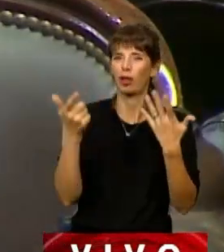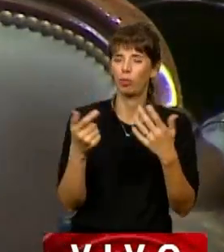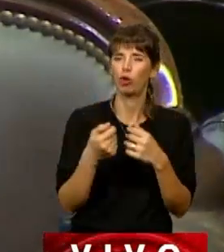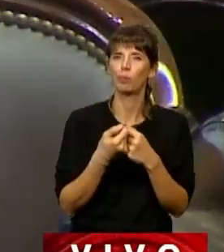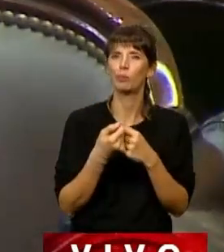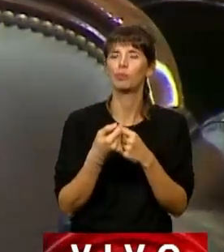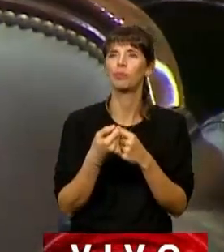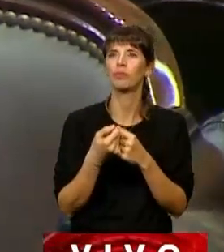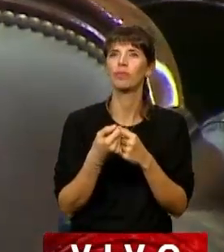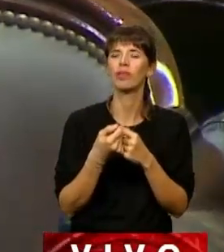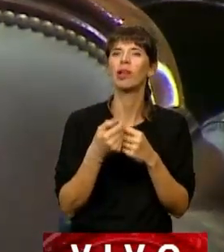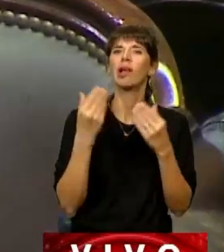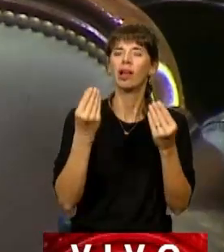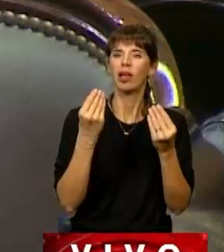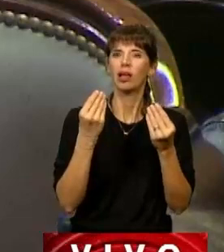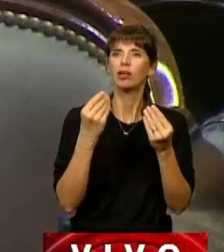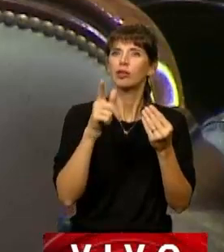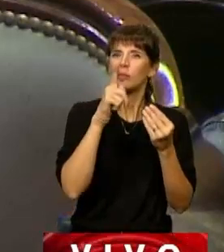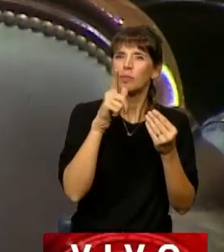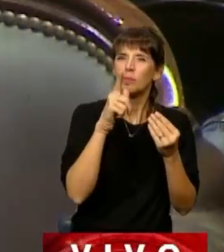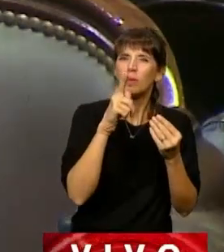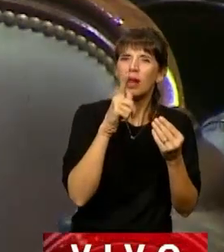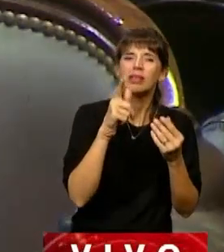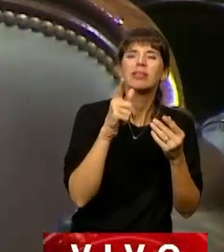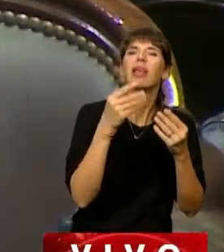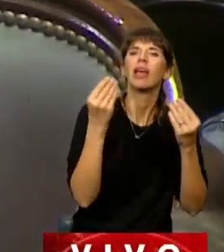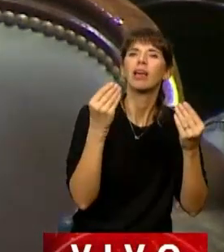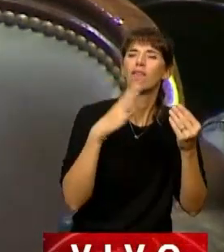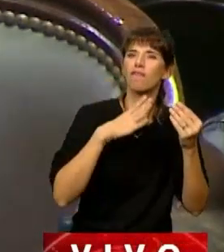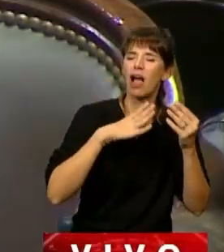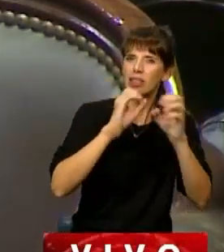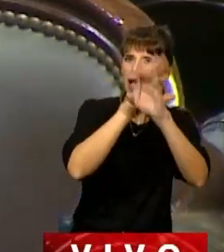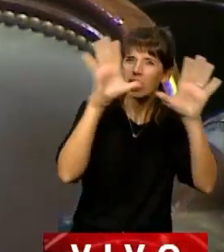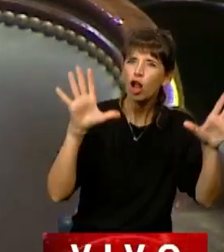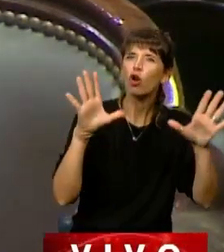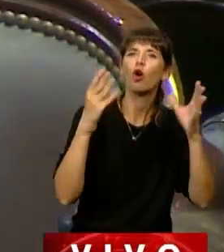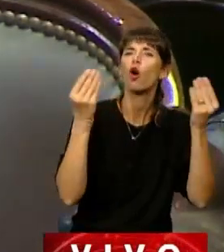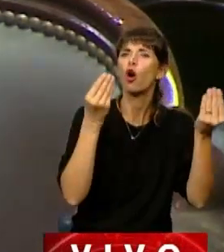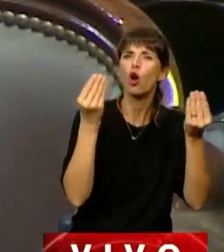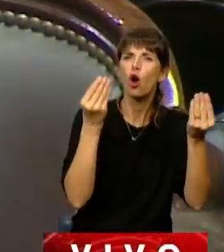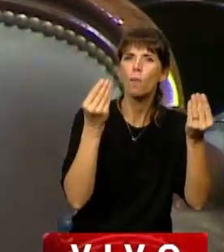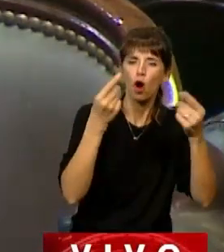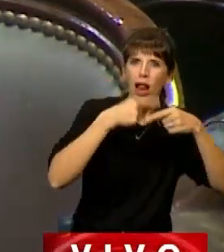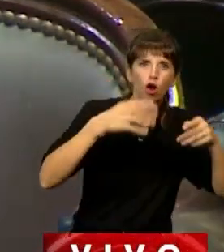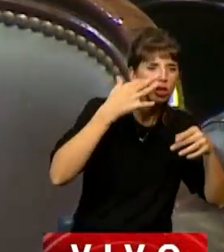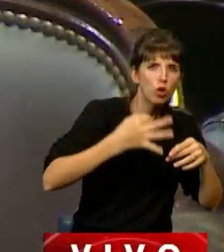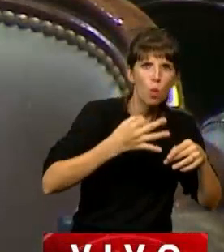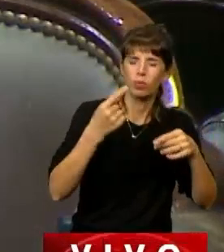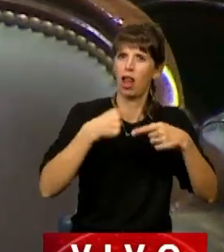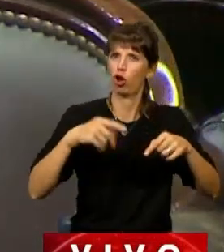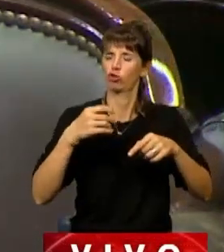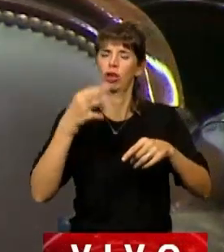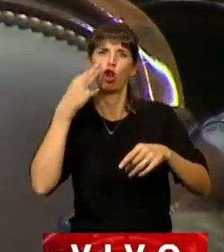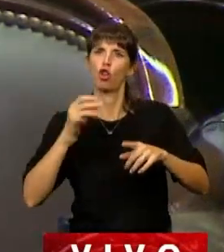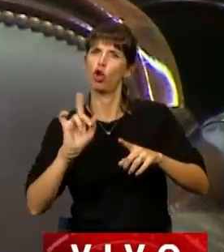convirtiendo, son tipos penales en blanco, que no dicen ni cómo se determinan las acciones ni las omisiones para todos